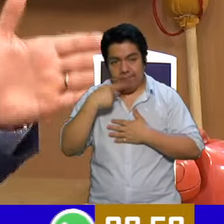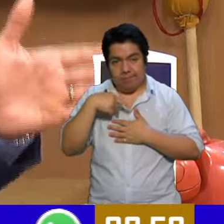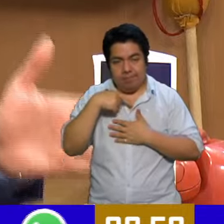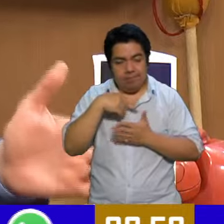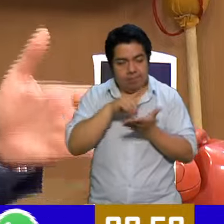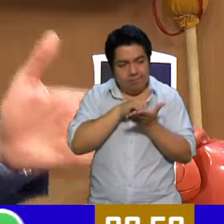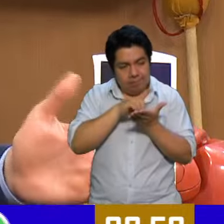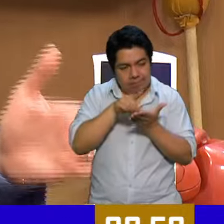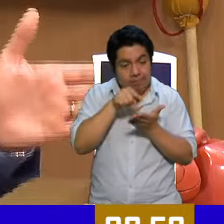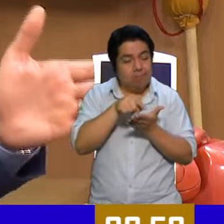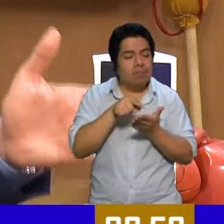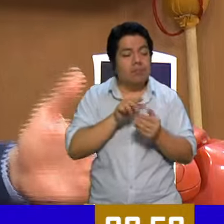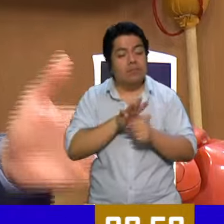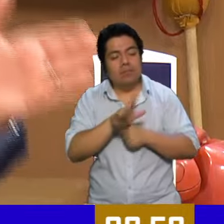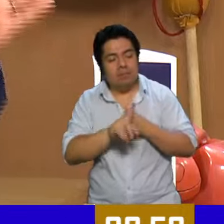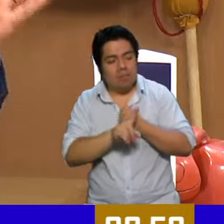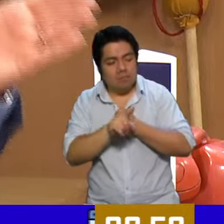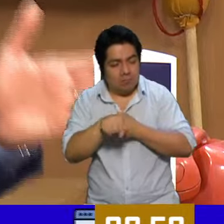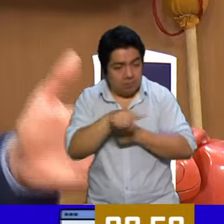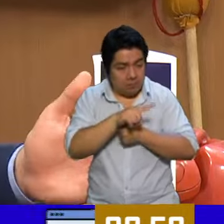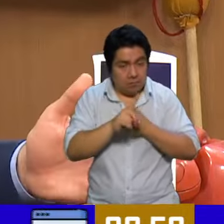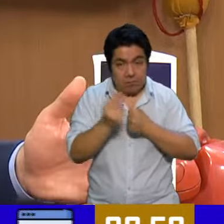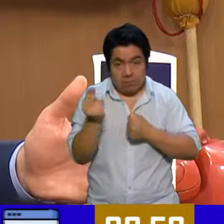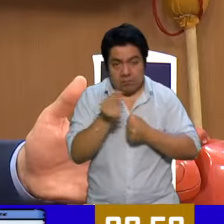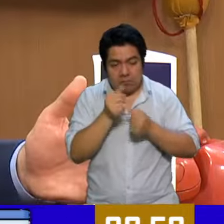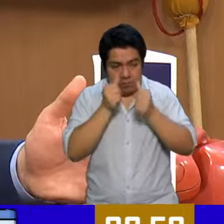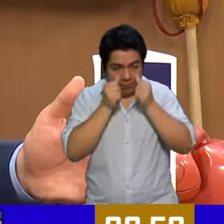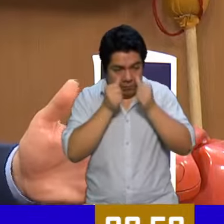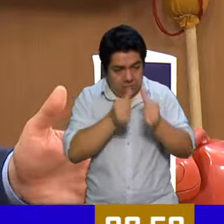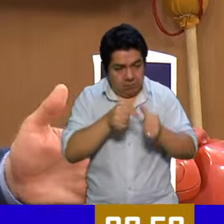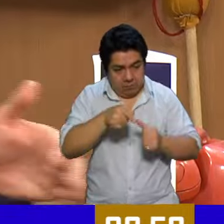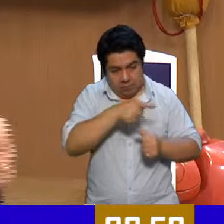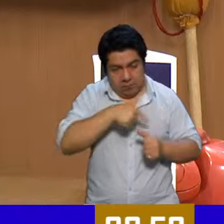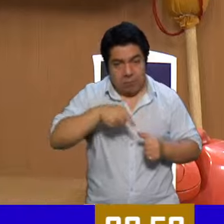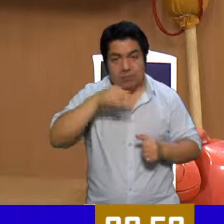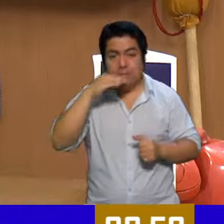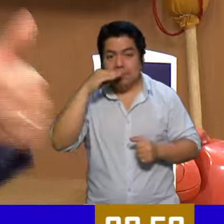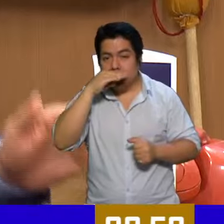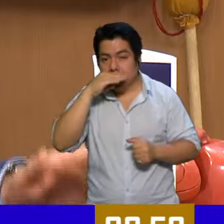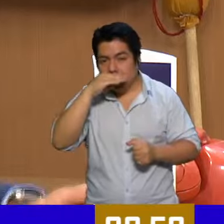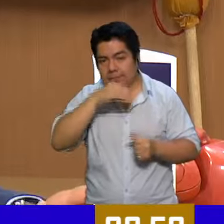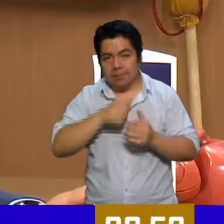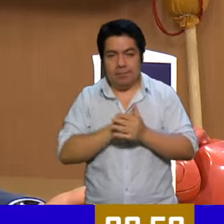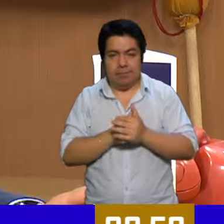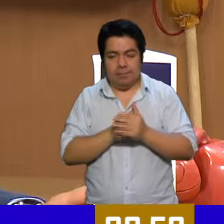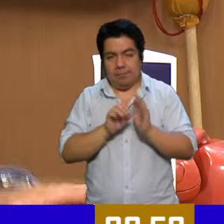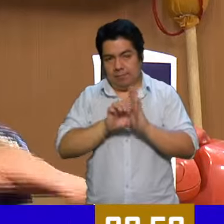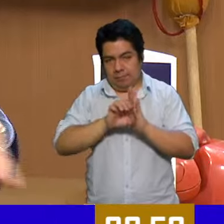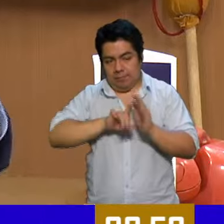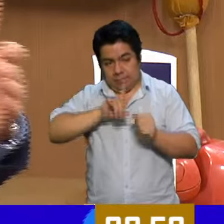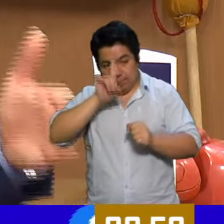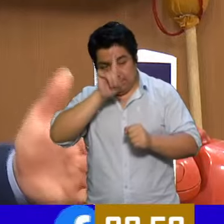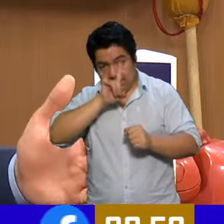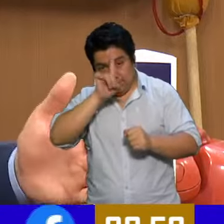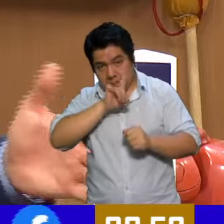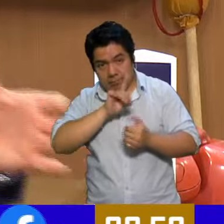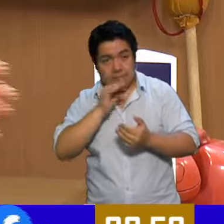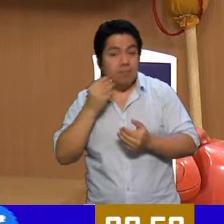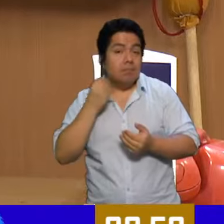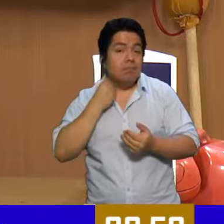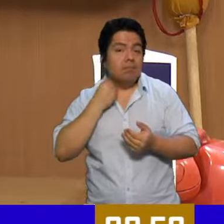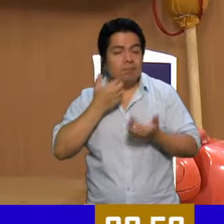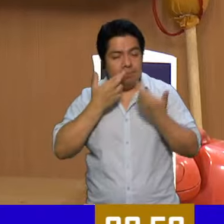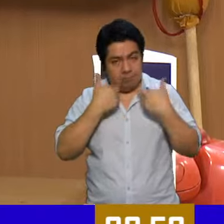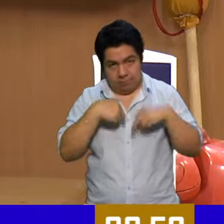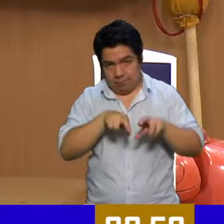que más necesitan nuestros servicios totalmente gratuitos. Hablamos de la asesoría y defensa y representación legal.